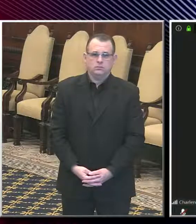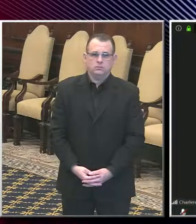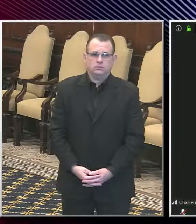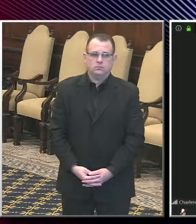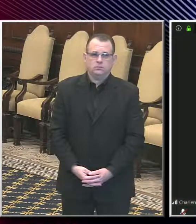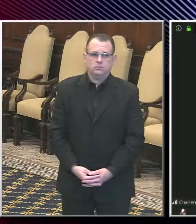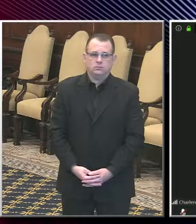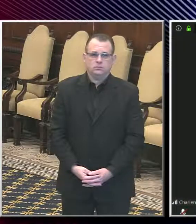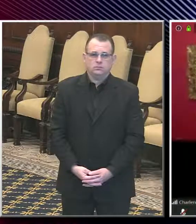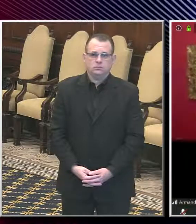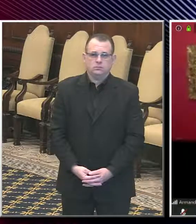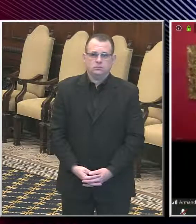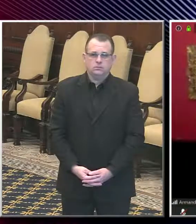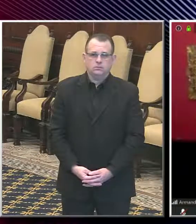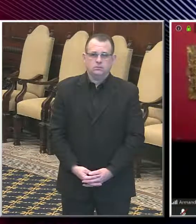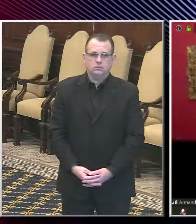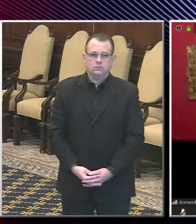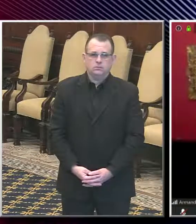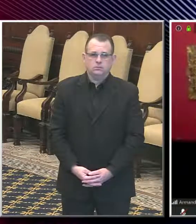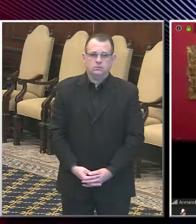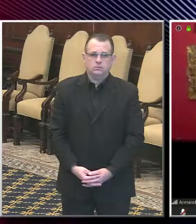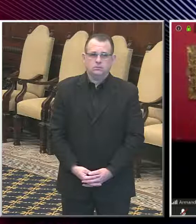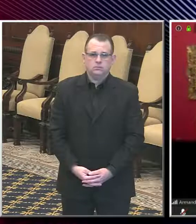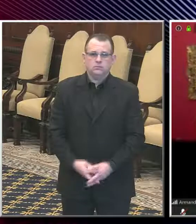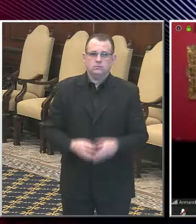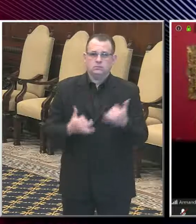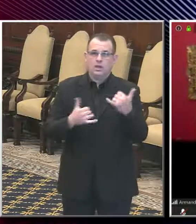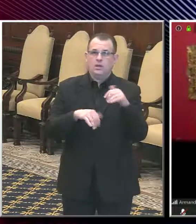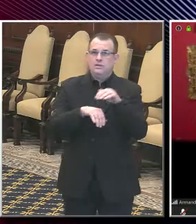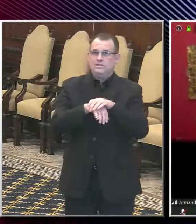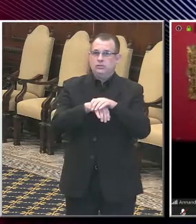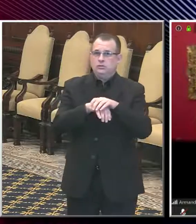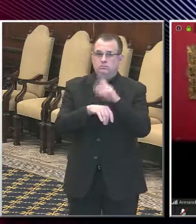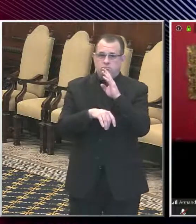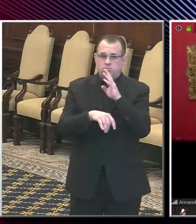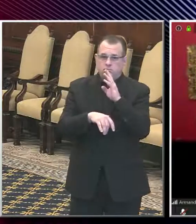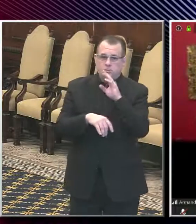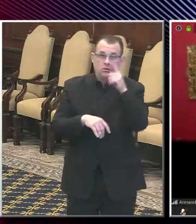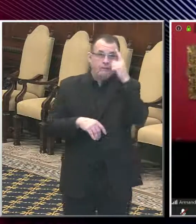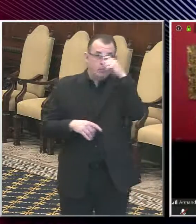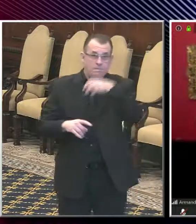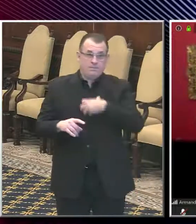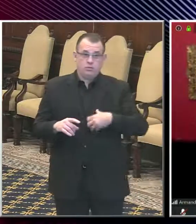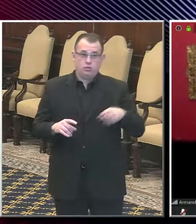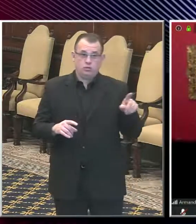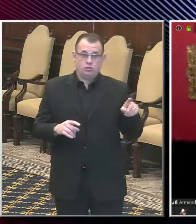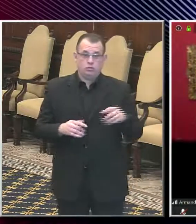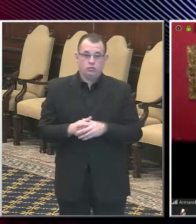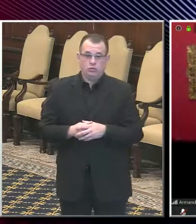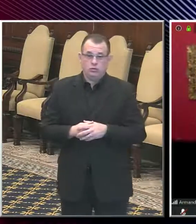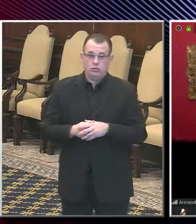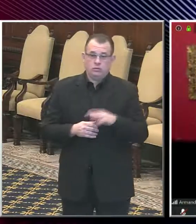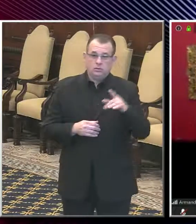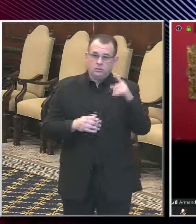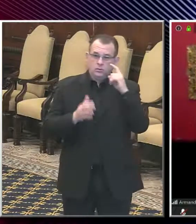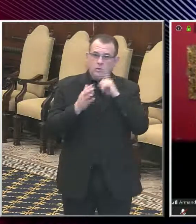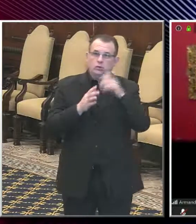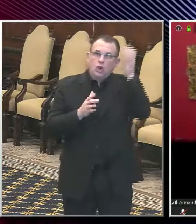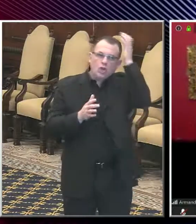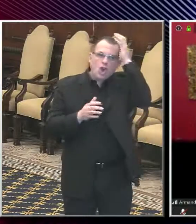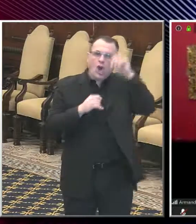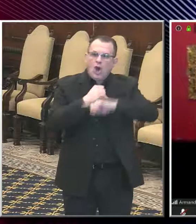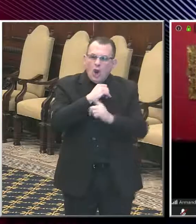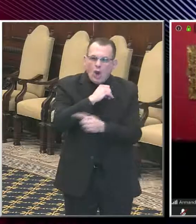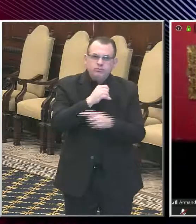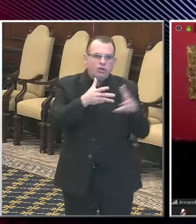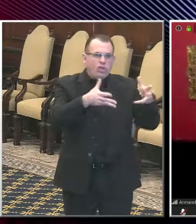atraso. This is a question for the mayor. We have seen or received images of garbage that's been accumulating through sectors of the city,